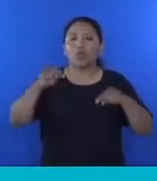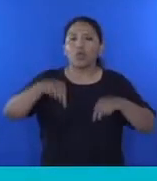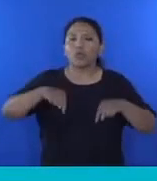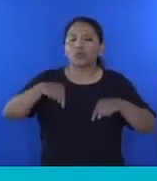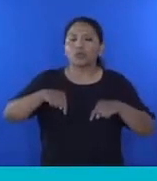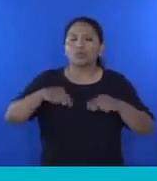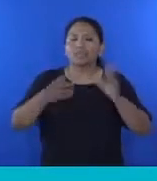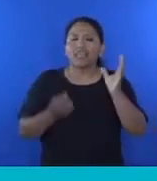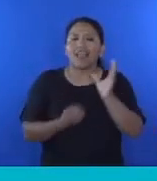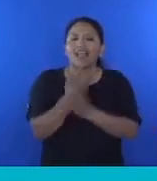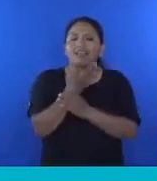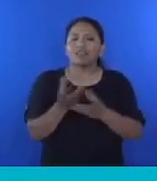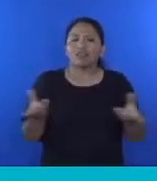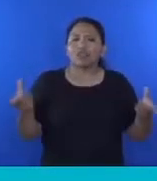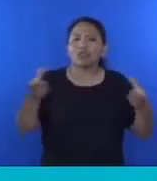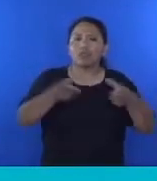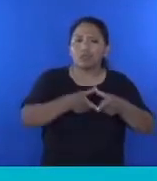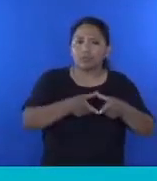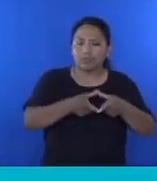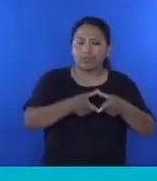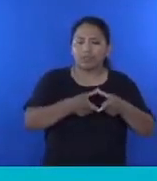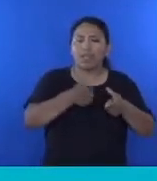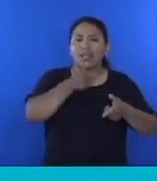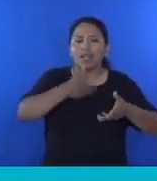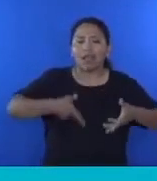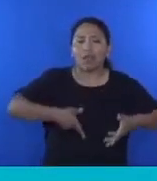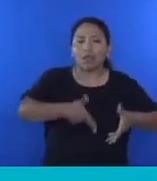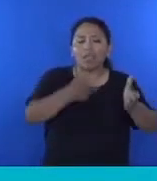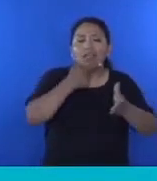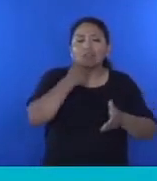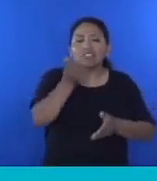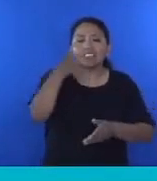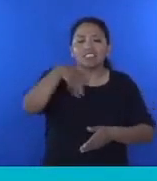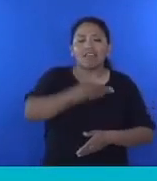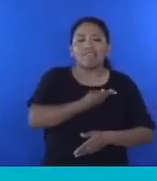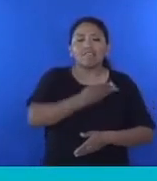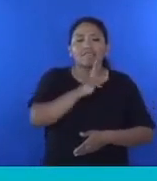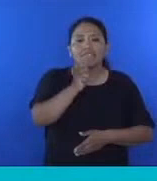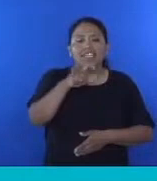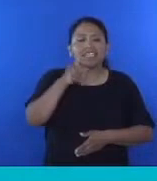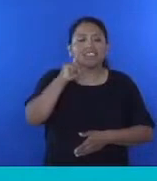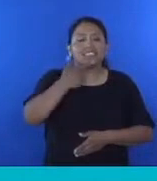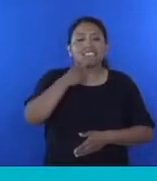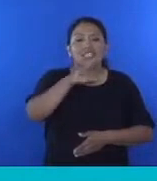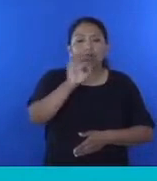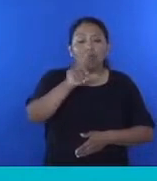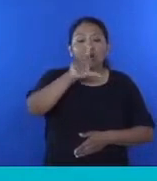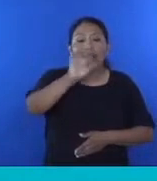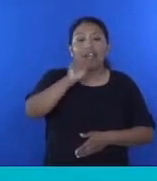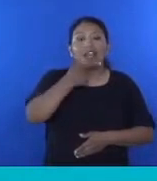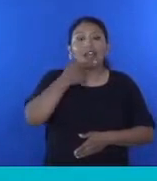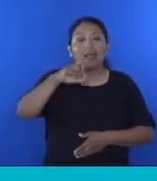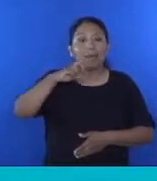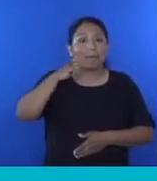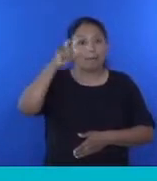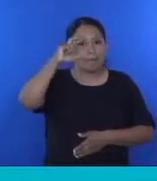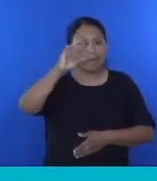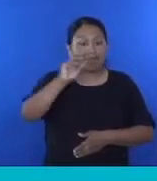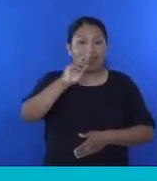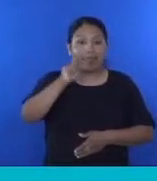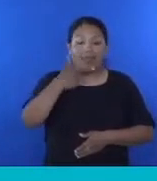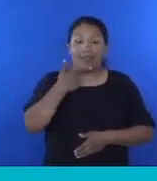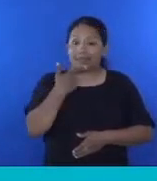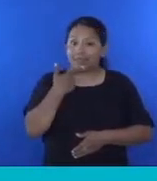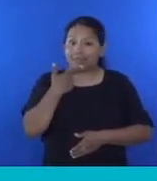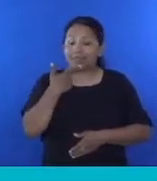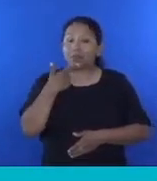tratamos la creación del Comité de la Cuenca San Francisco-Las Piedras, una demanda